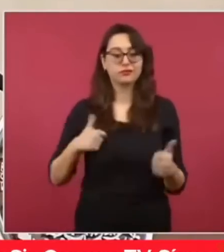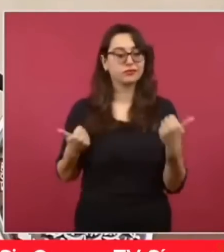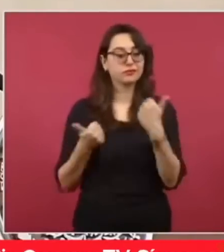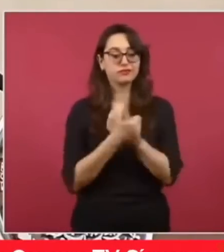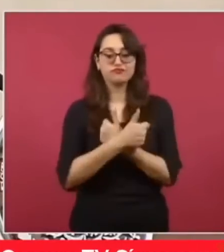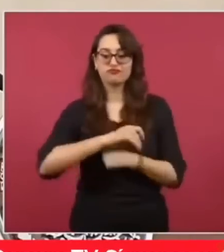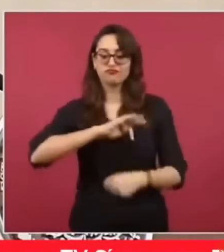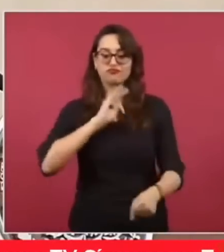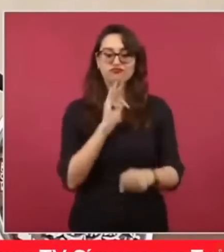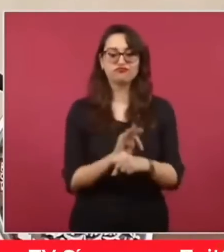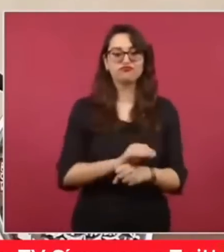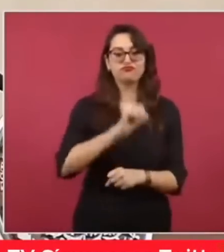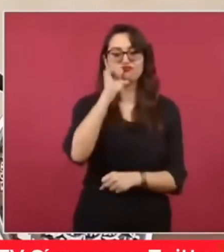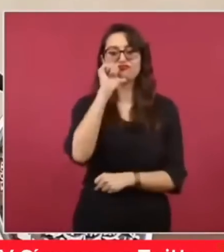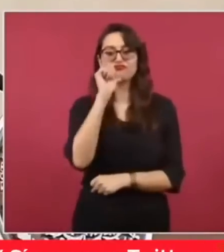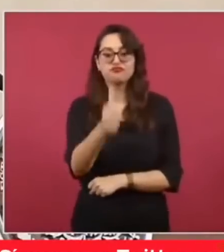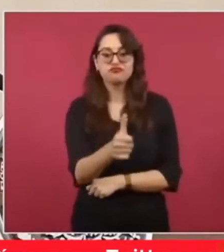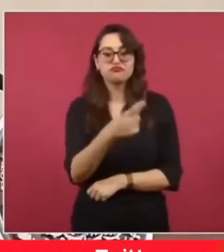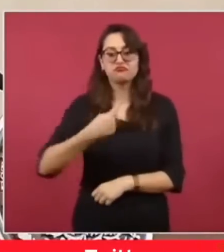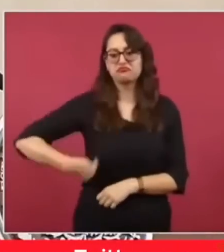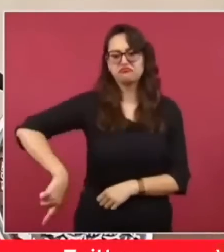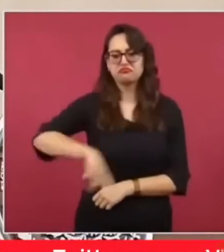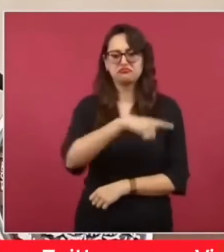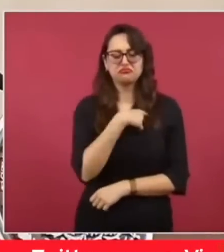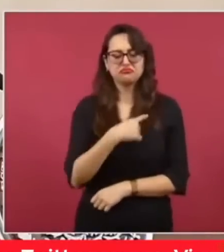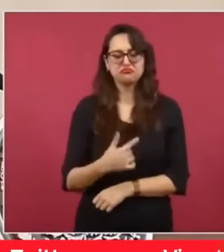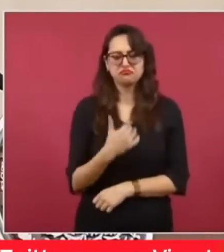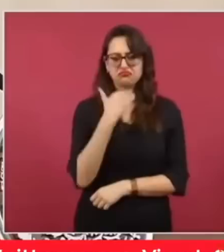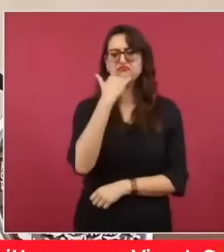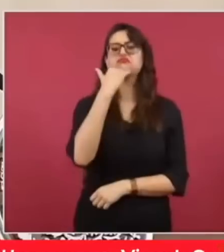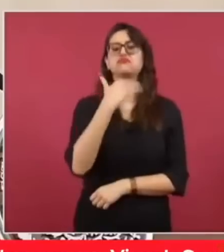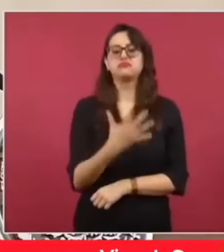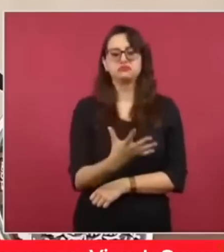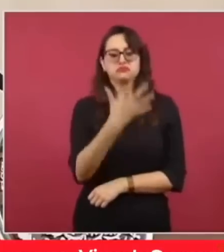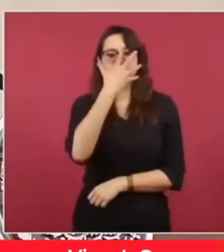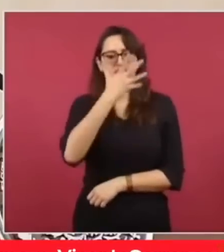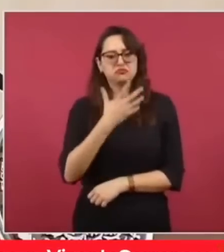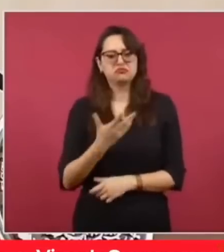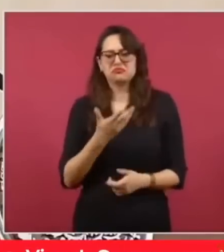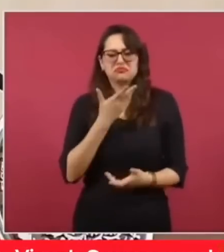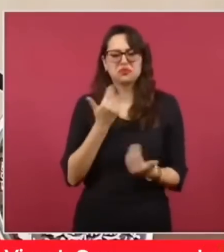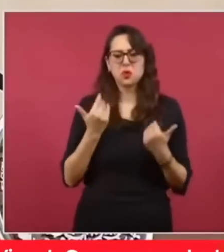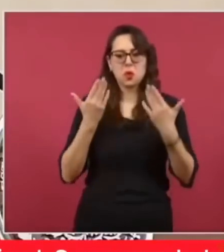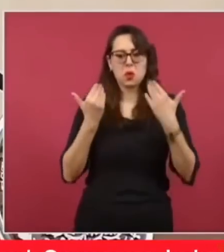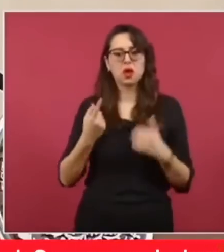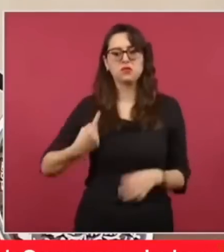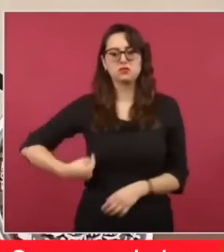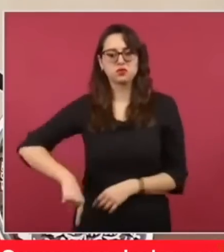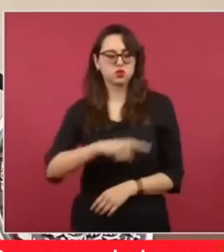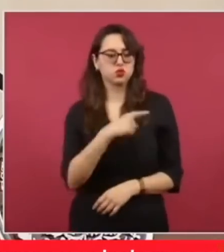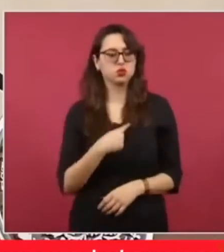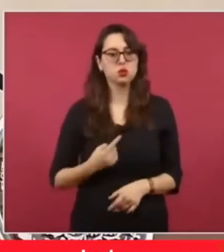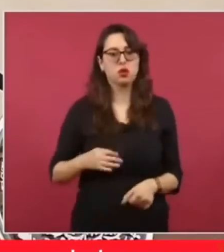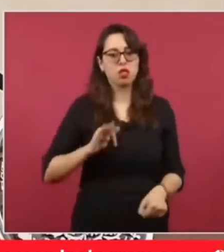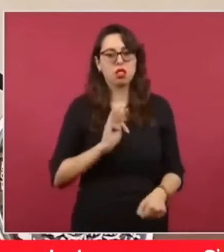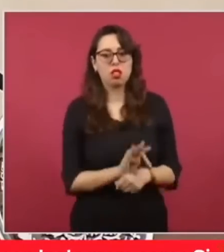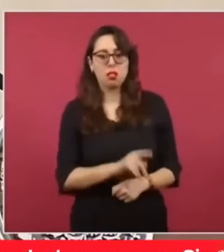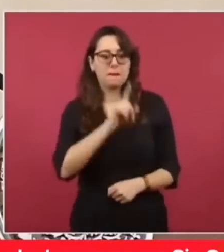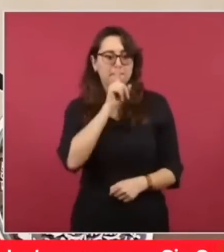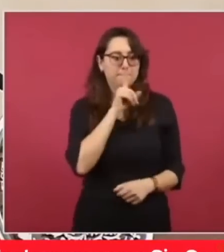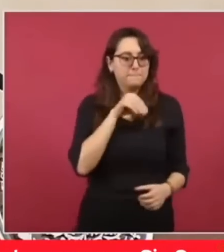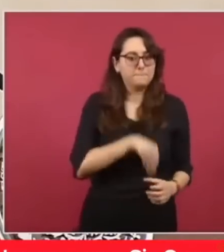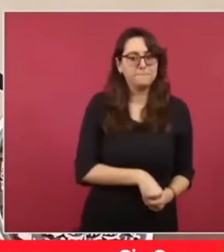No tenemos nada de qué avergonzarnos. No tapamos nada. No hay